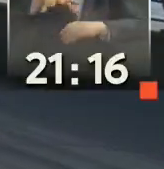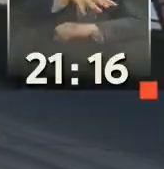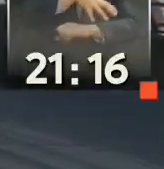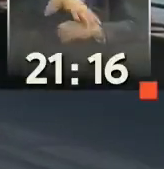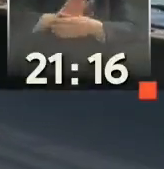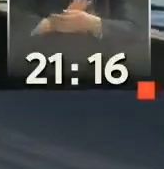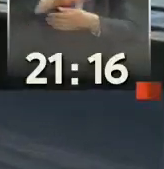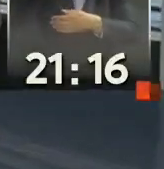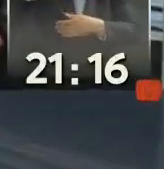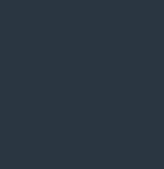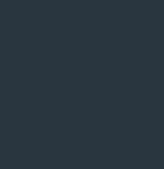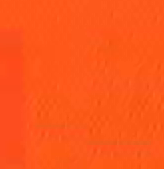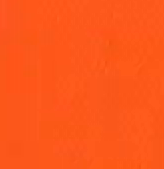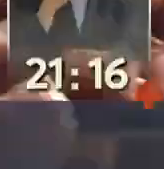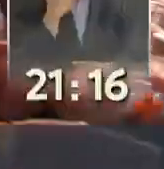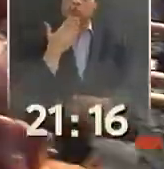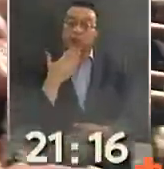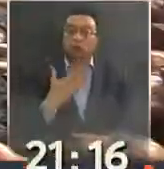Aconcagua.